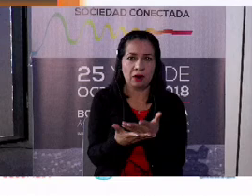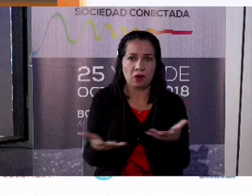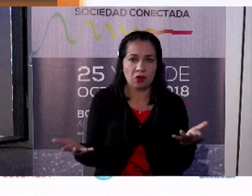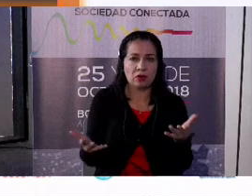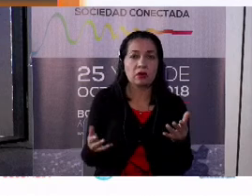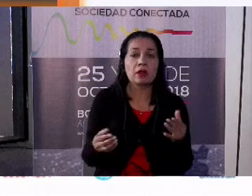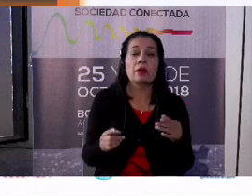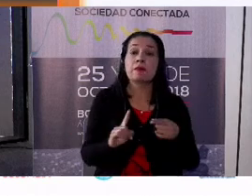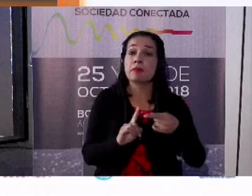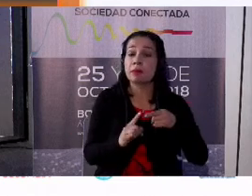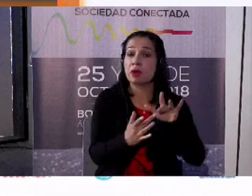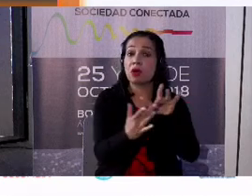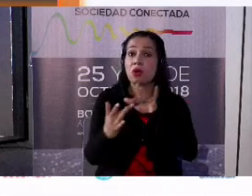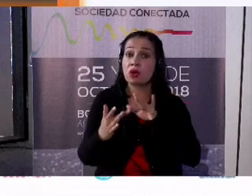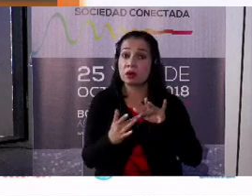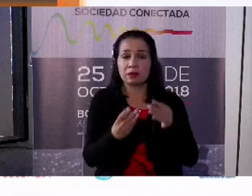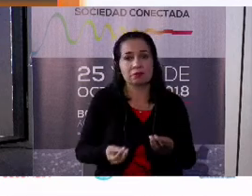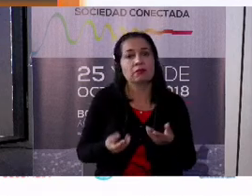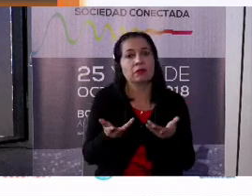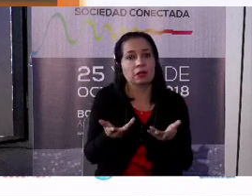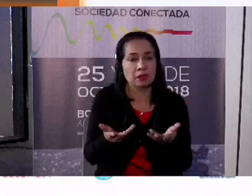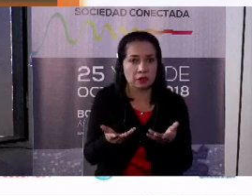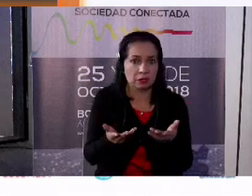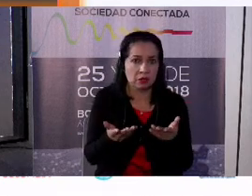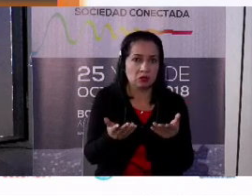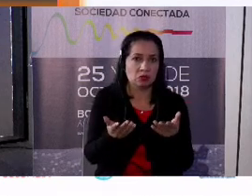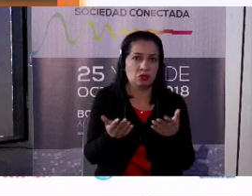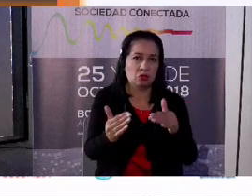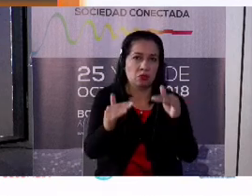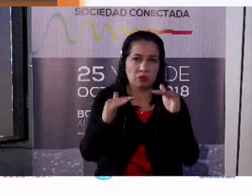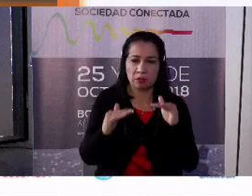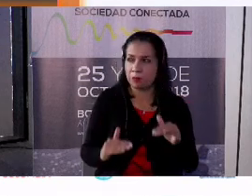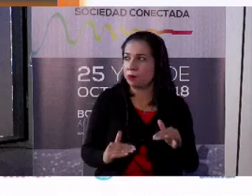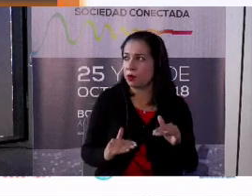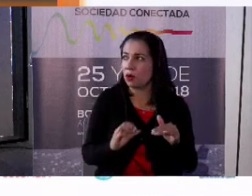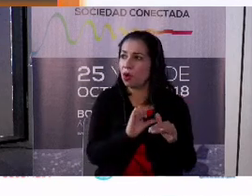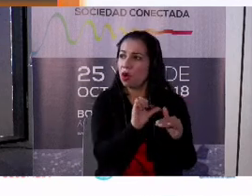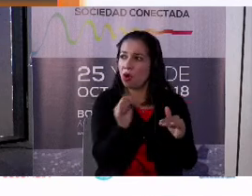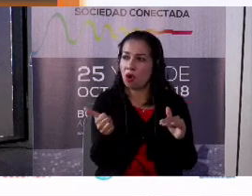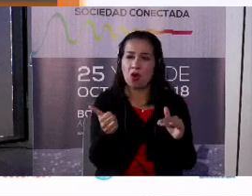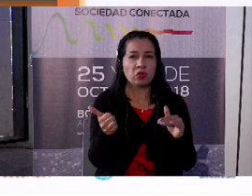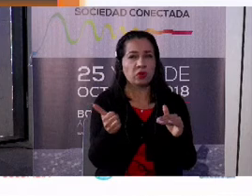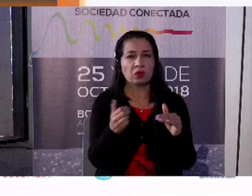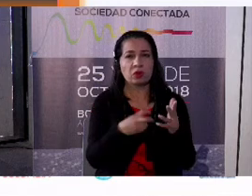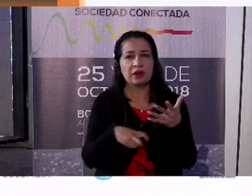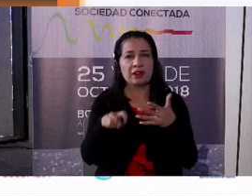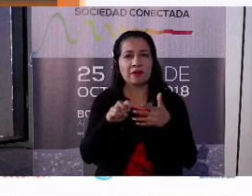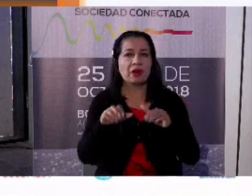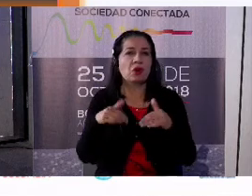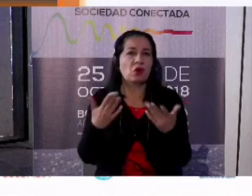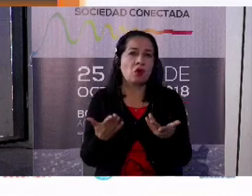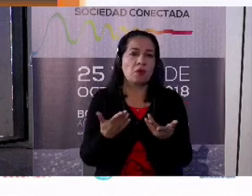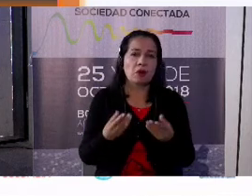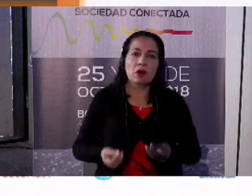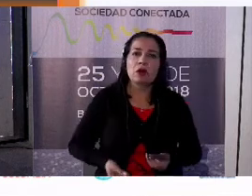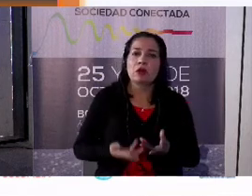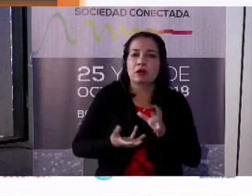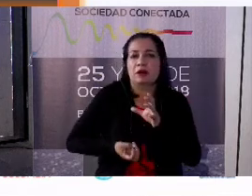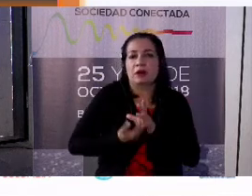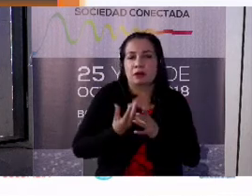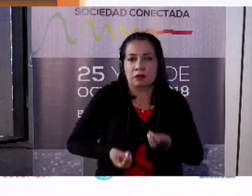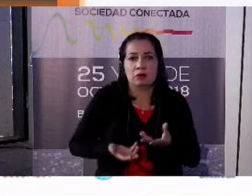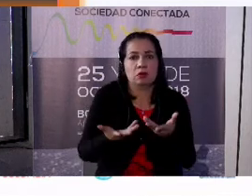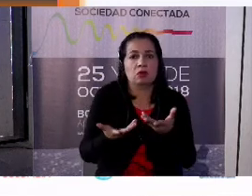ser pero seguimos al siguiente nivel que sería proveedor de recursos adicional a la conectividad